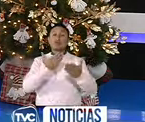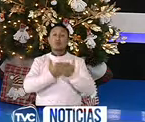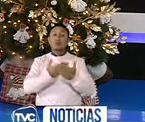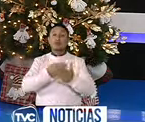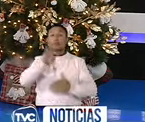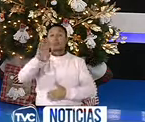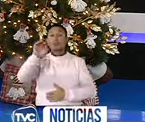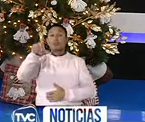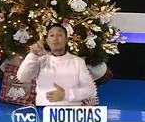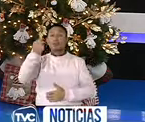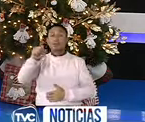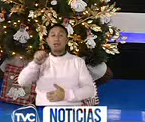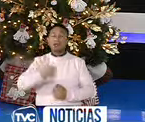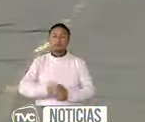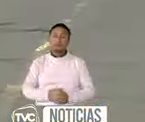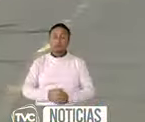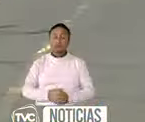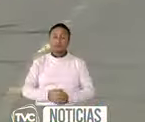levantó la policía.